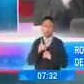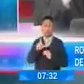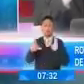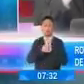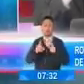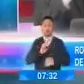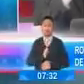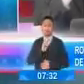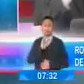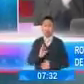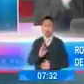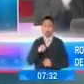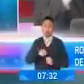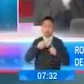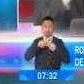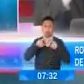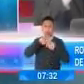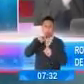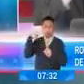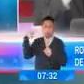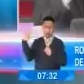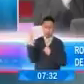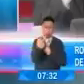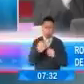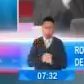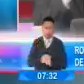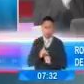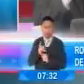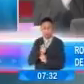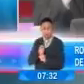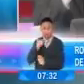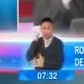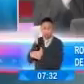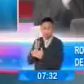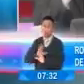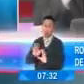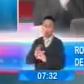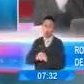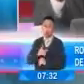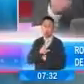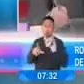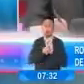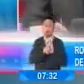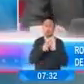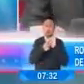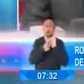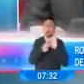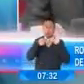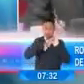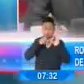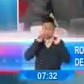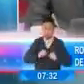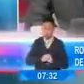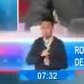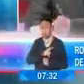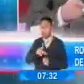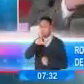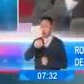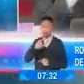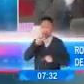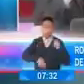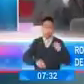la ética vista desde diferentes perspectivas, no hacer daño. En la ley dice exactamente lo que uno puede hacer, lo que no